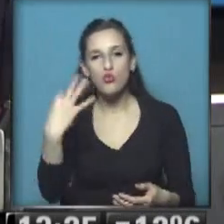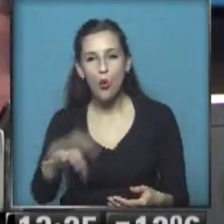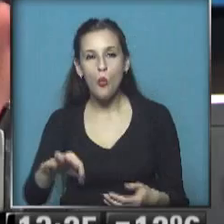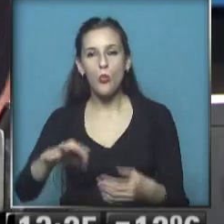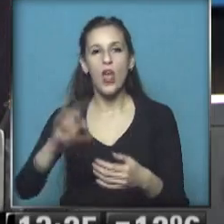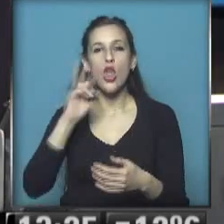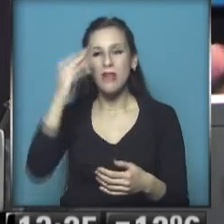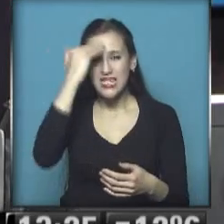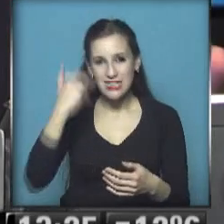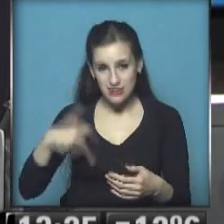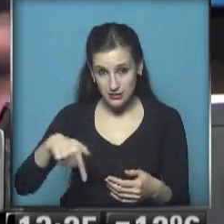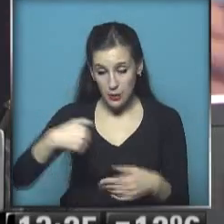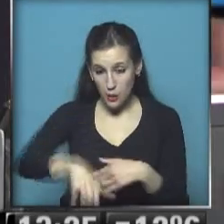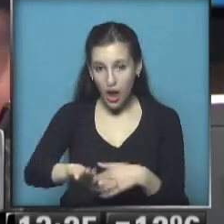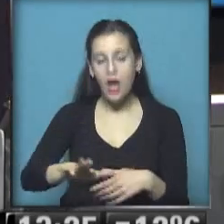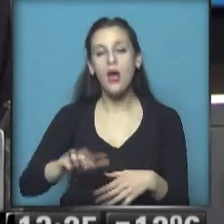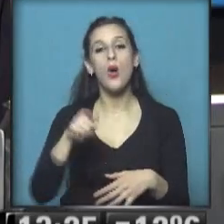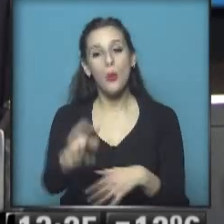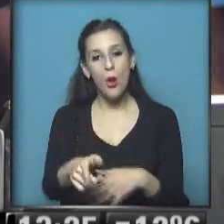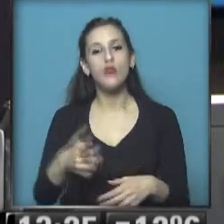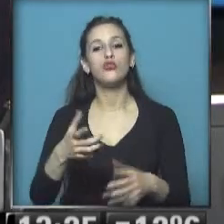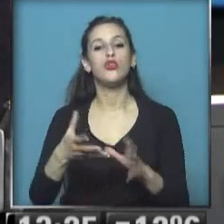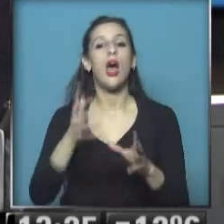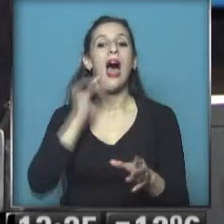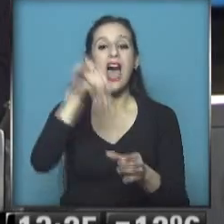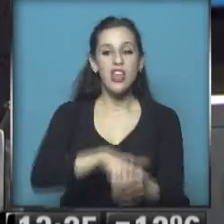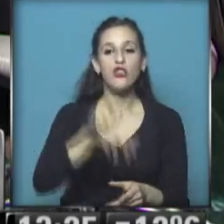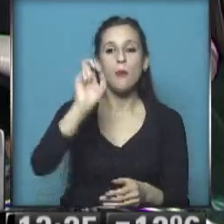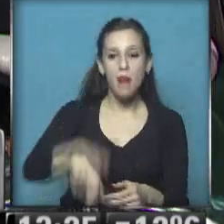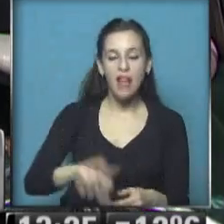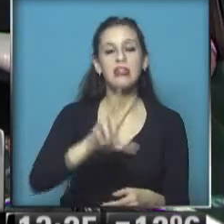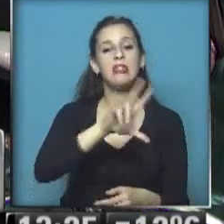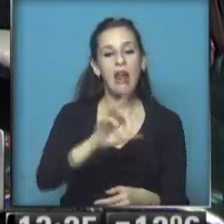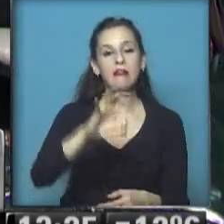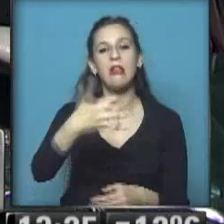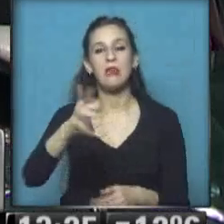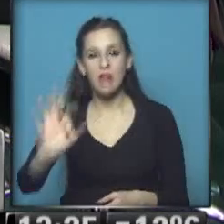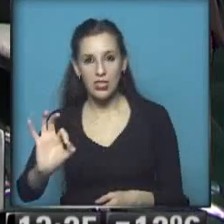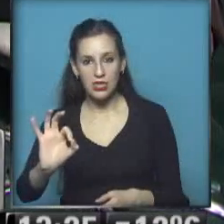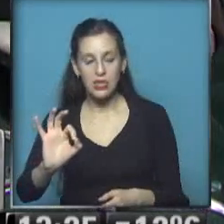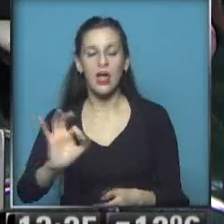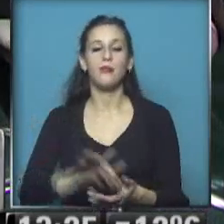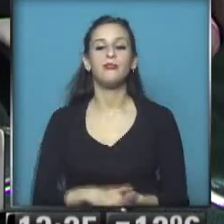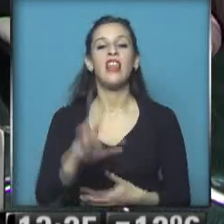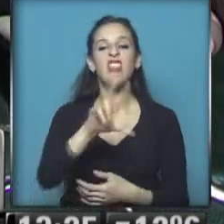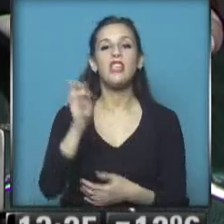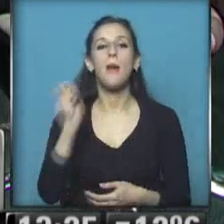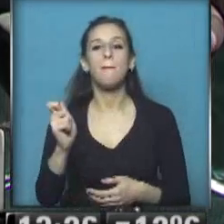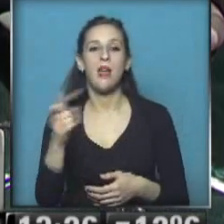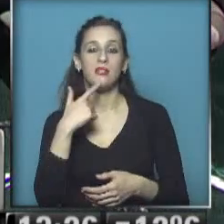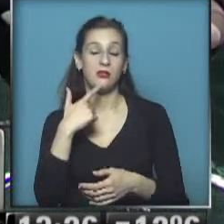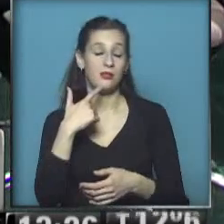elegir la modalidad 30 60 30 meses antes a la fecha pronaa y 60 después con lo cual maría la